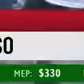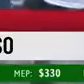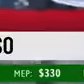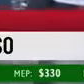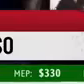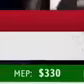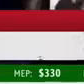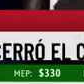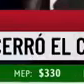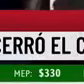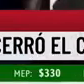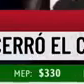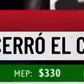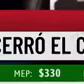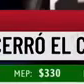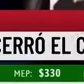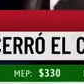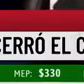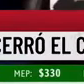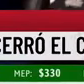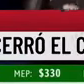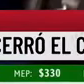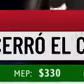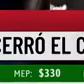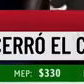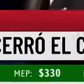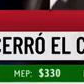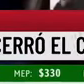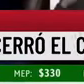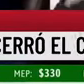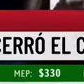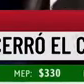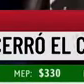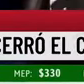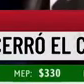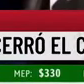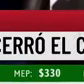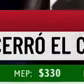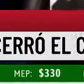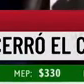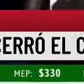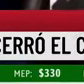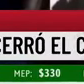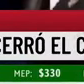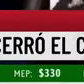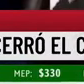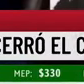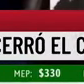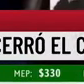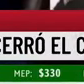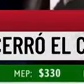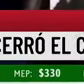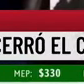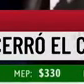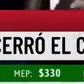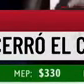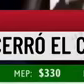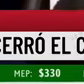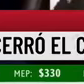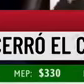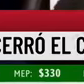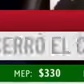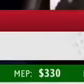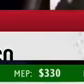va a tener que sentar una oposición al respecto, ¿no? Rafa, fíjate si podés en el tuit de el Congreso del Perú,